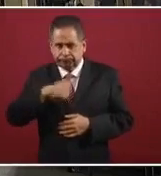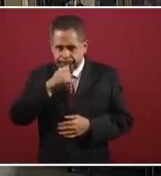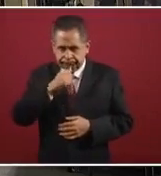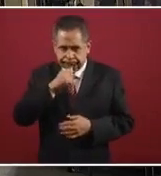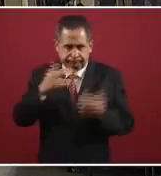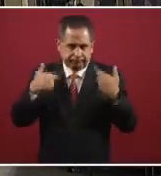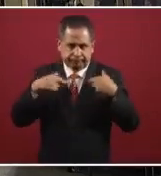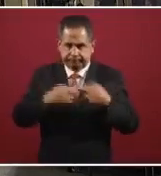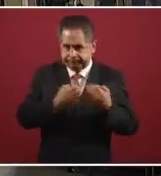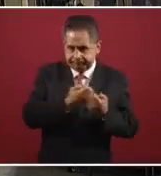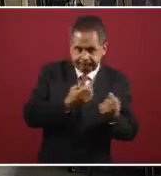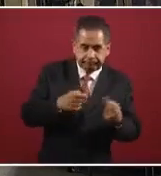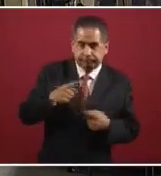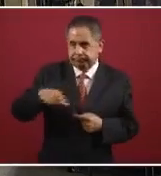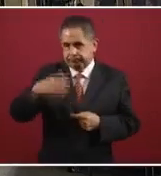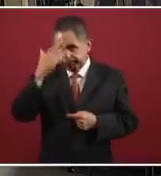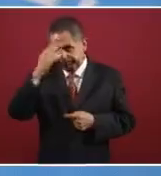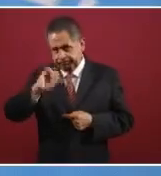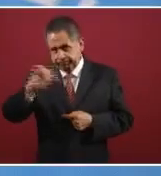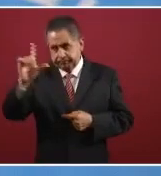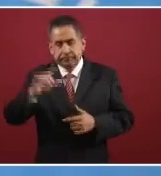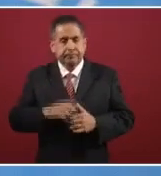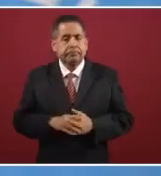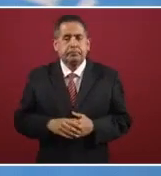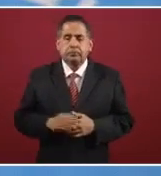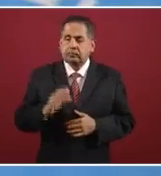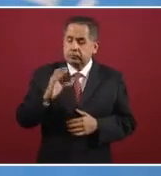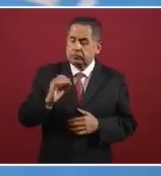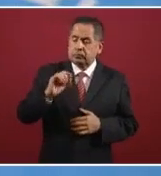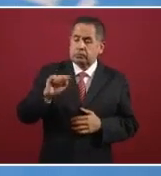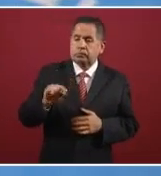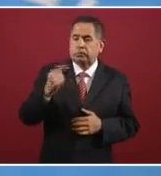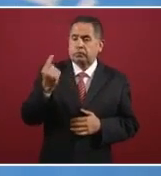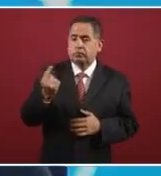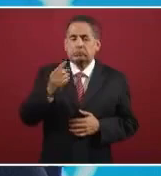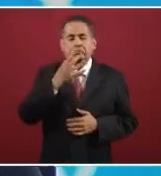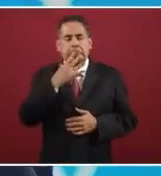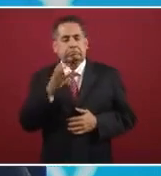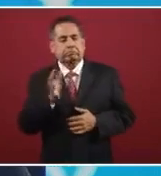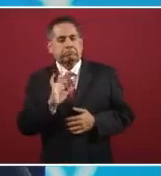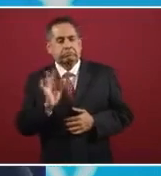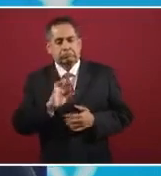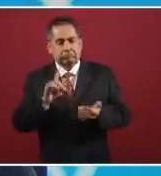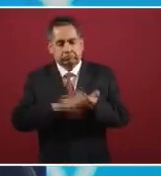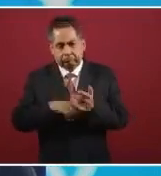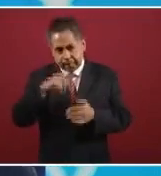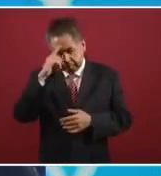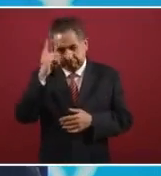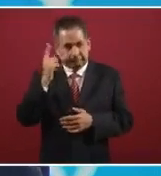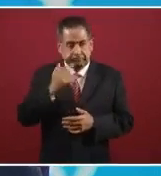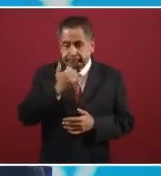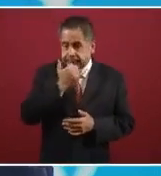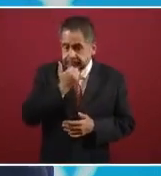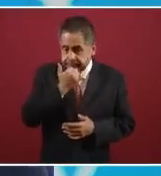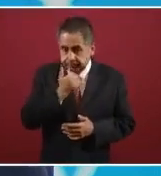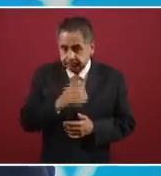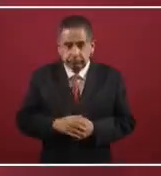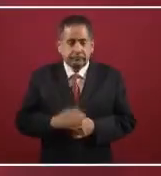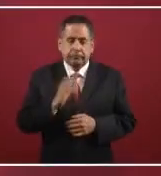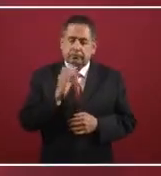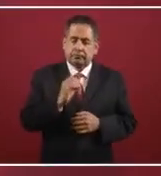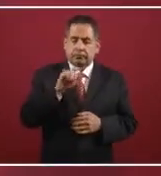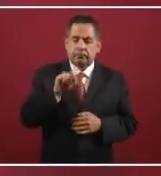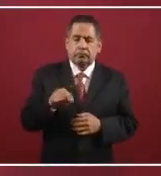de escuela, un 0.1 parece que no es nada, que es un más menos de error. Ahora ese